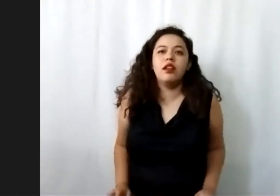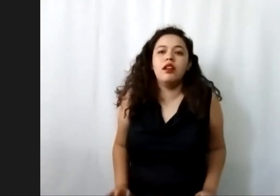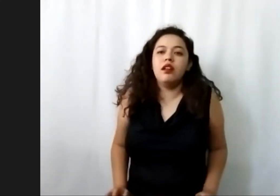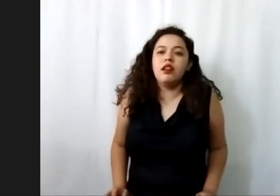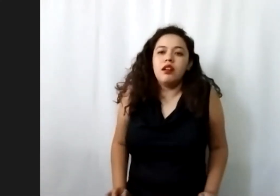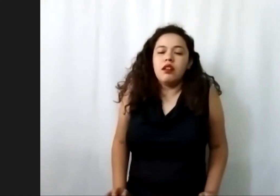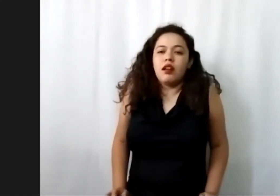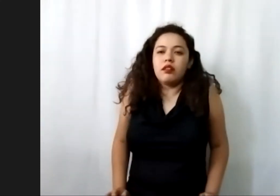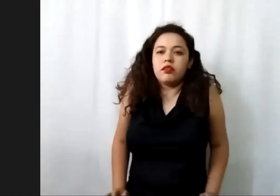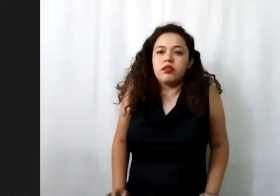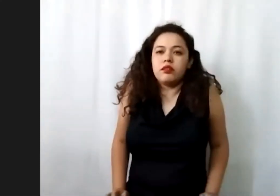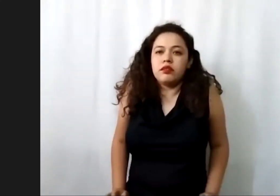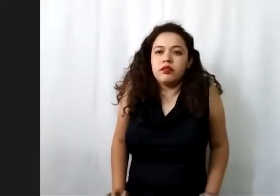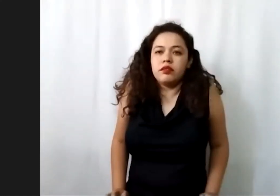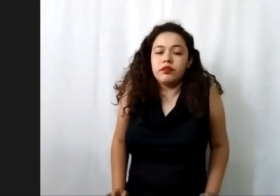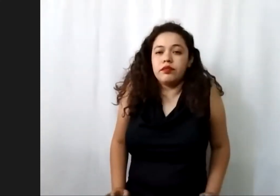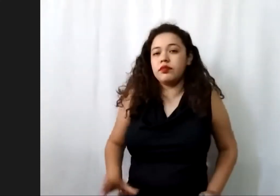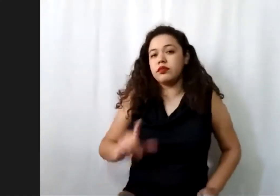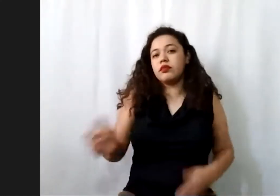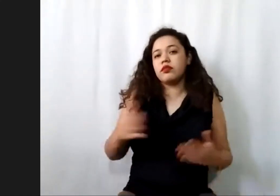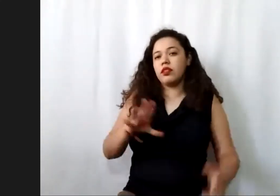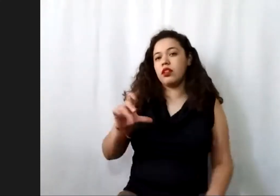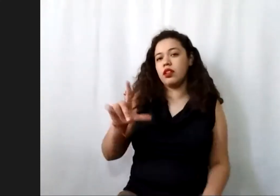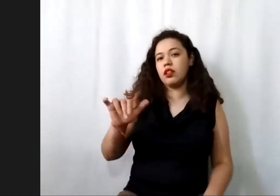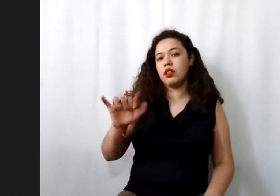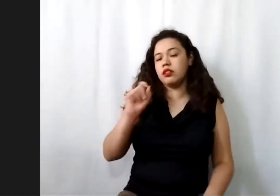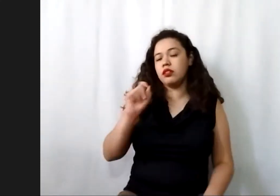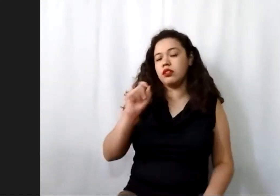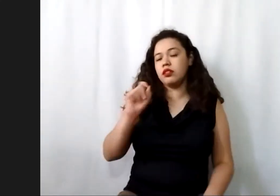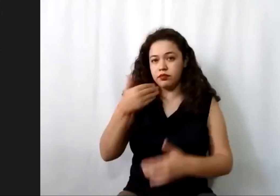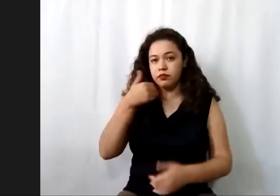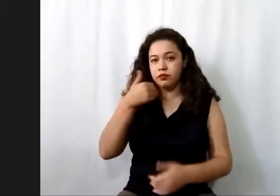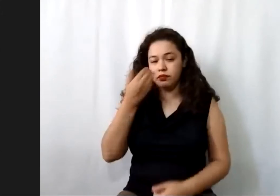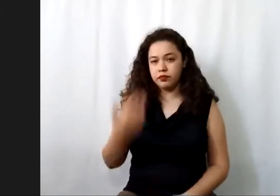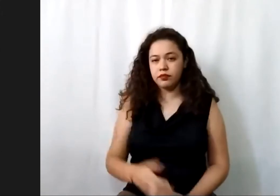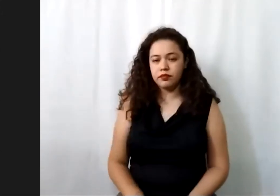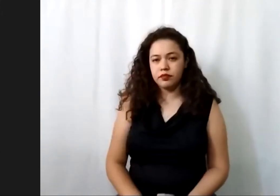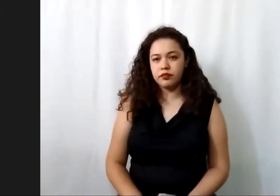Si después de Carlos alguien también quiere compartir, adelante, nos avisa de favorzote.